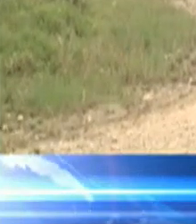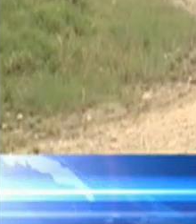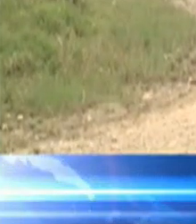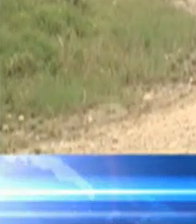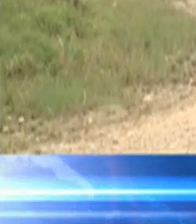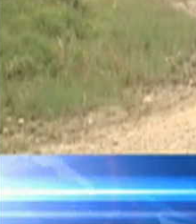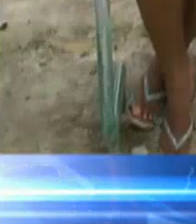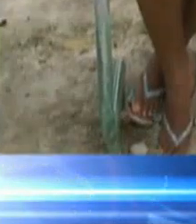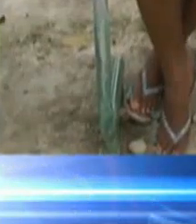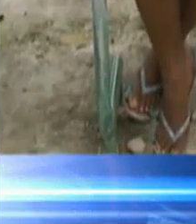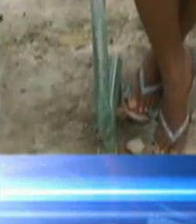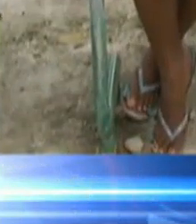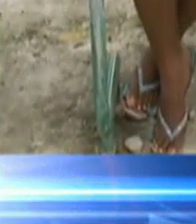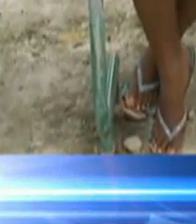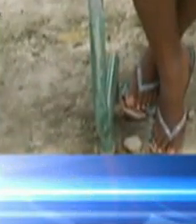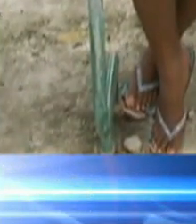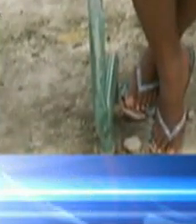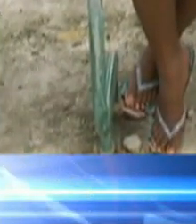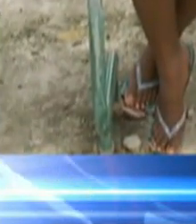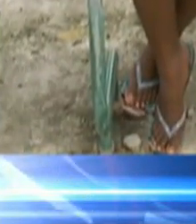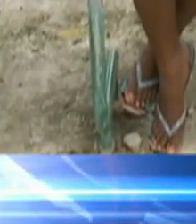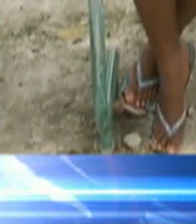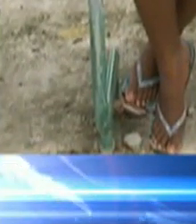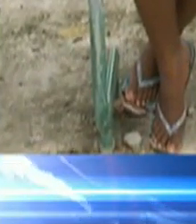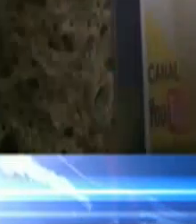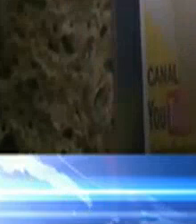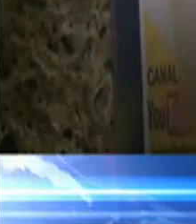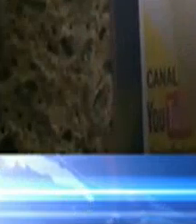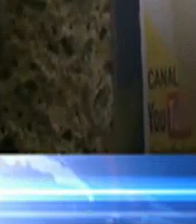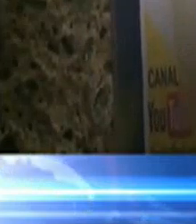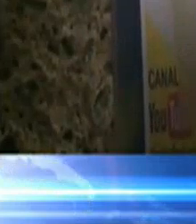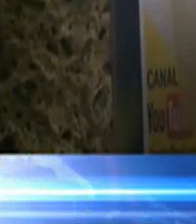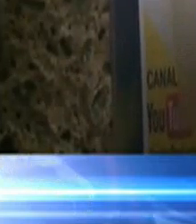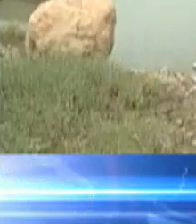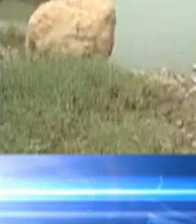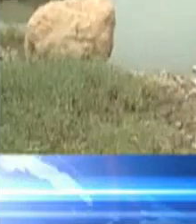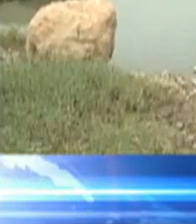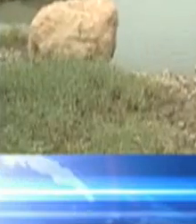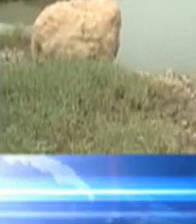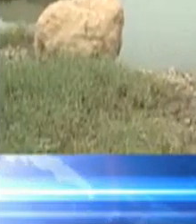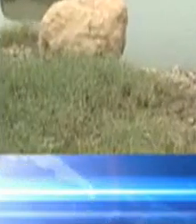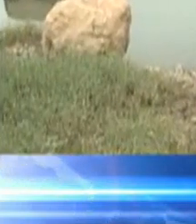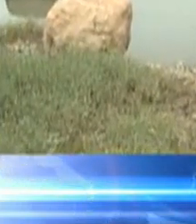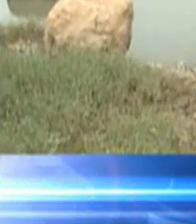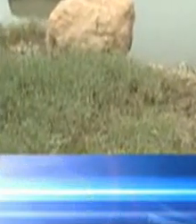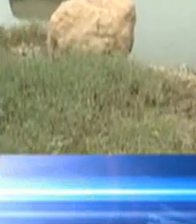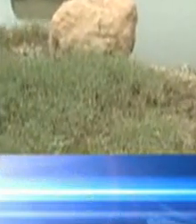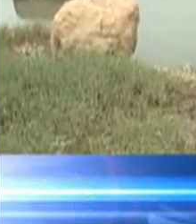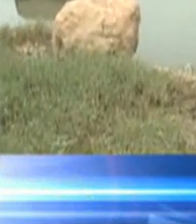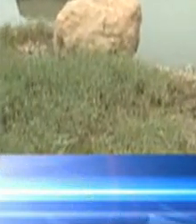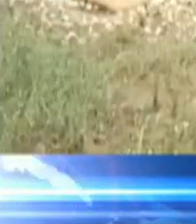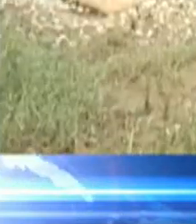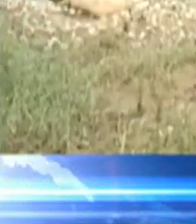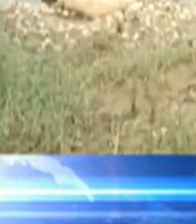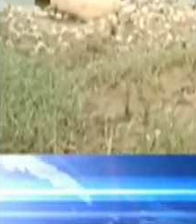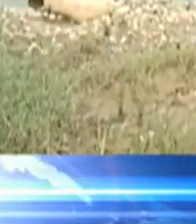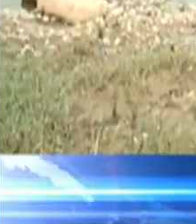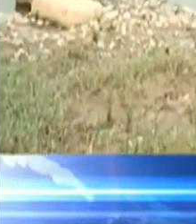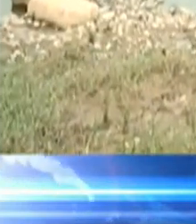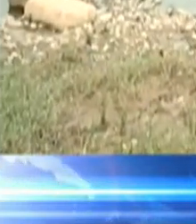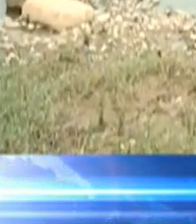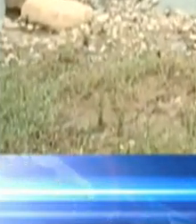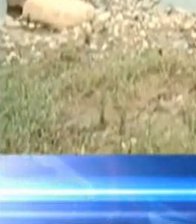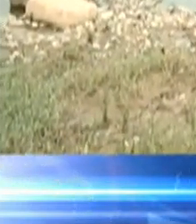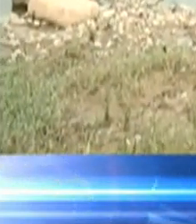Los habitantes de la parroquia donde ocurrió el ataque descartan que el hecho esté relacionado con el juego de la ballena azul.